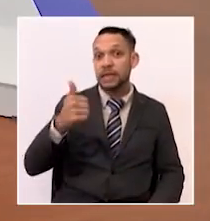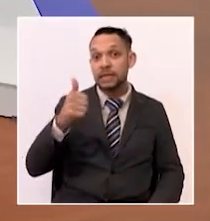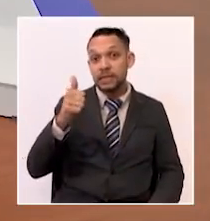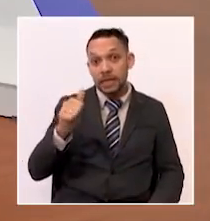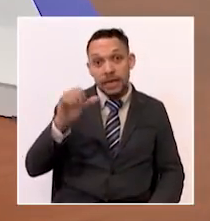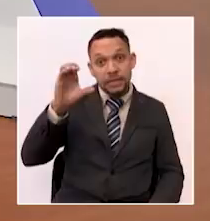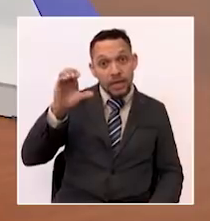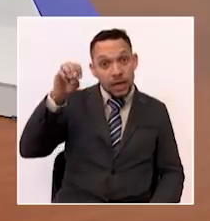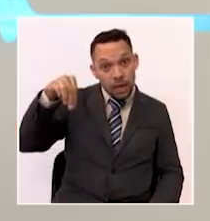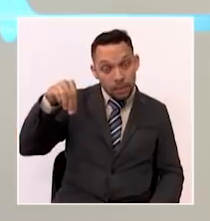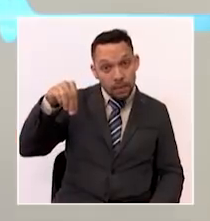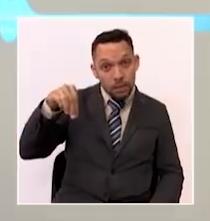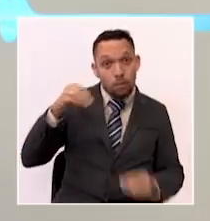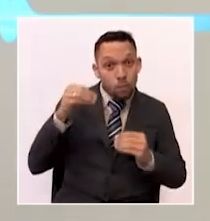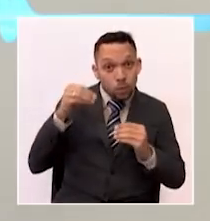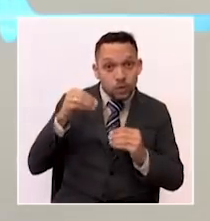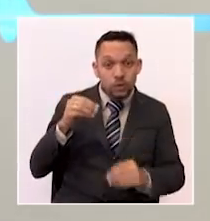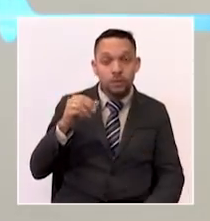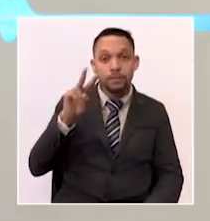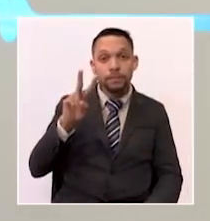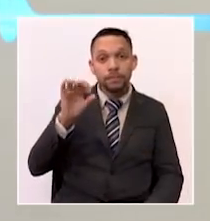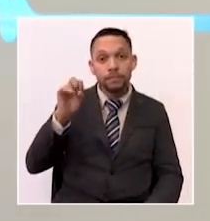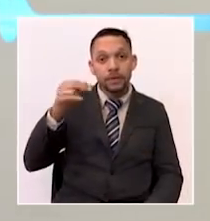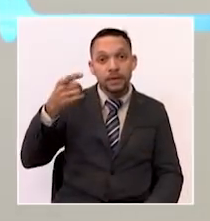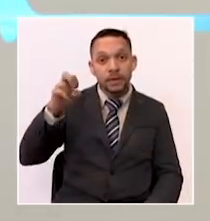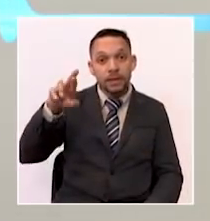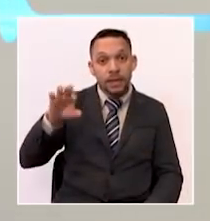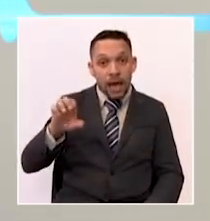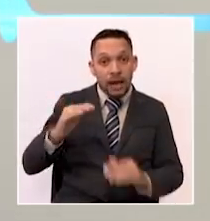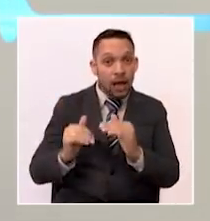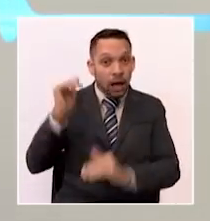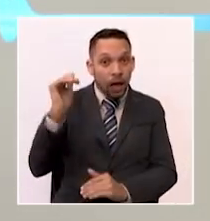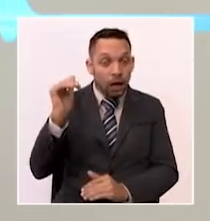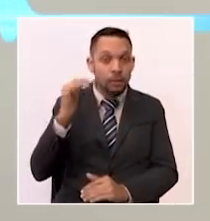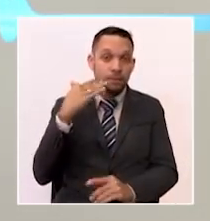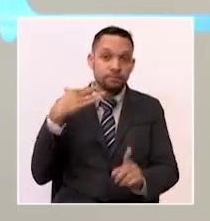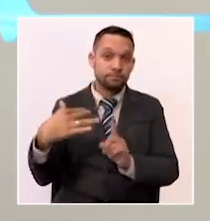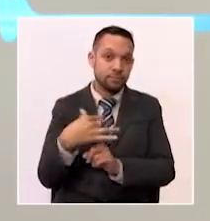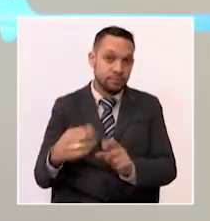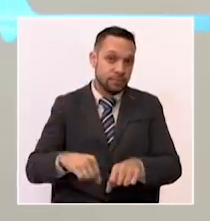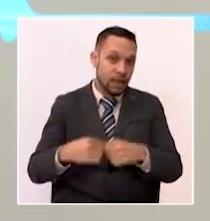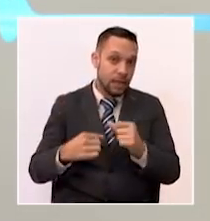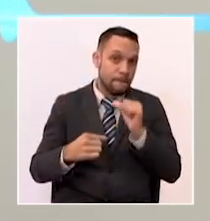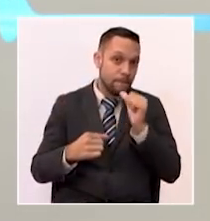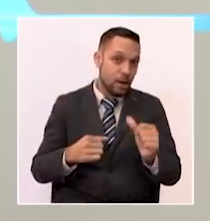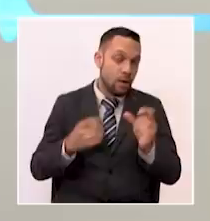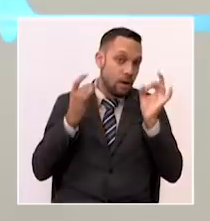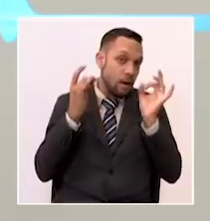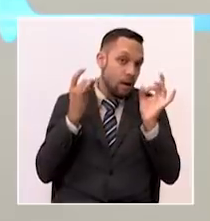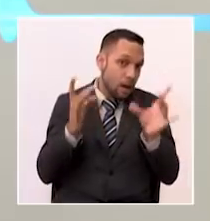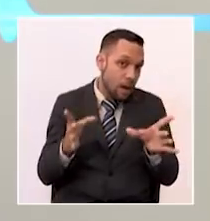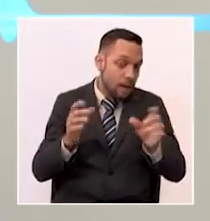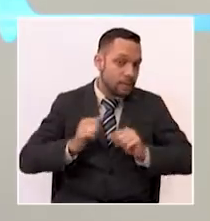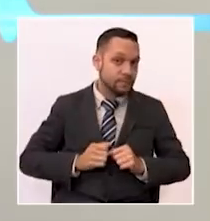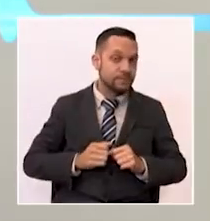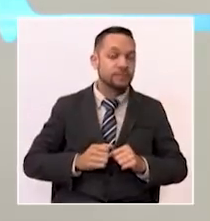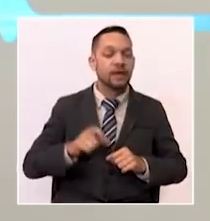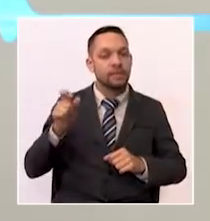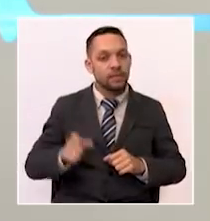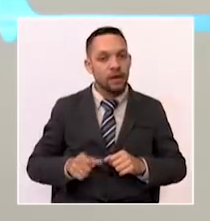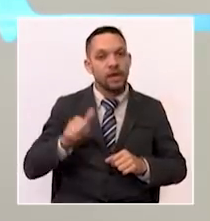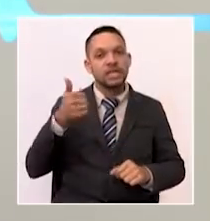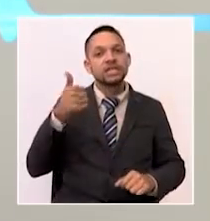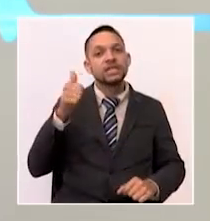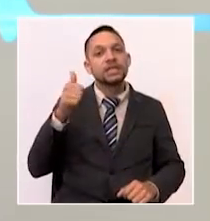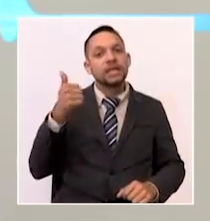exageren. Si usted se exagera, ya su pH puede ser demasiado ácido y producir disminución ya en general de todas las bacterias y produce